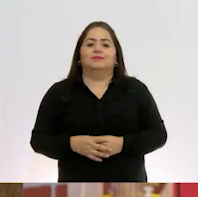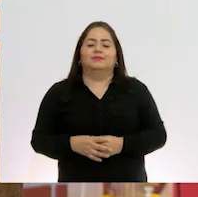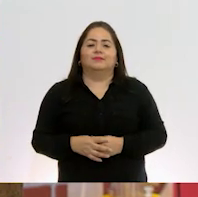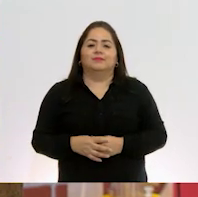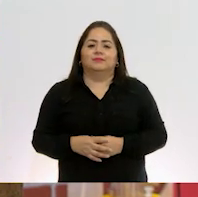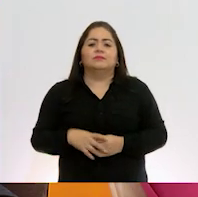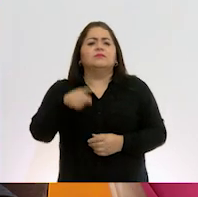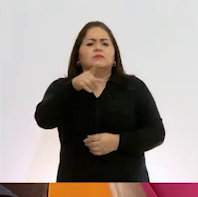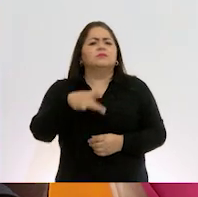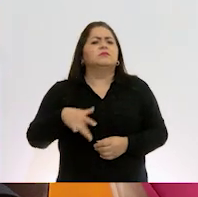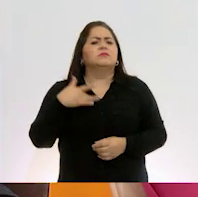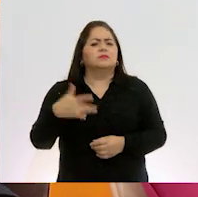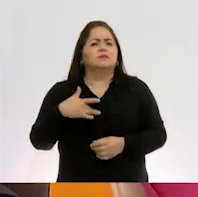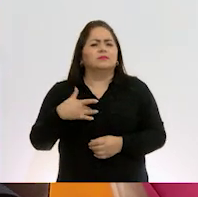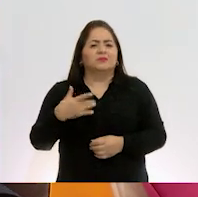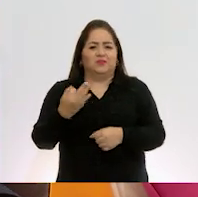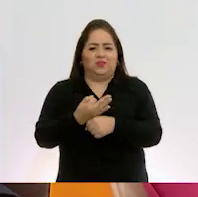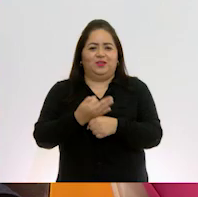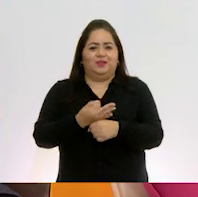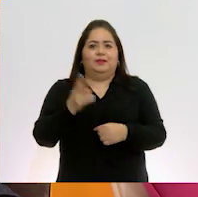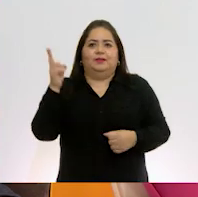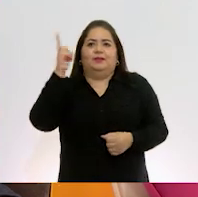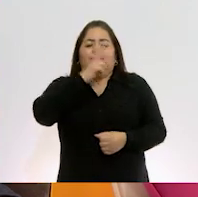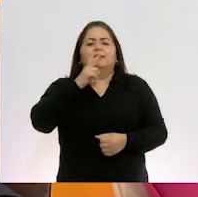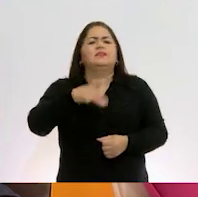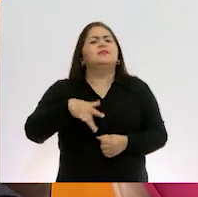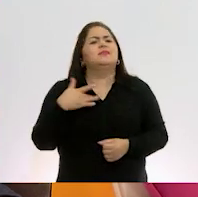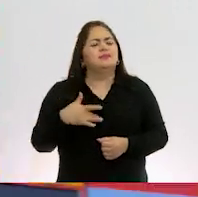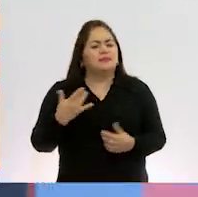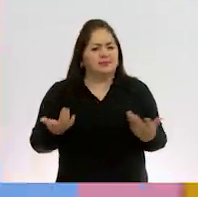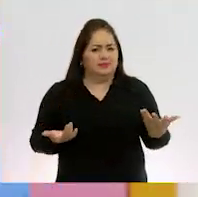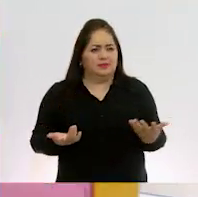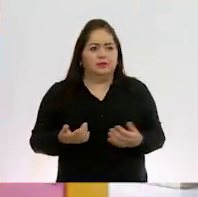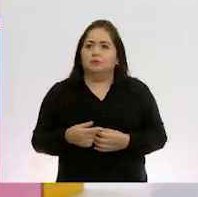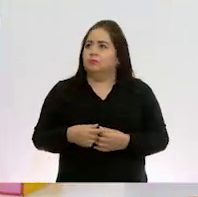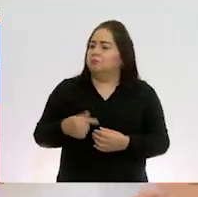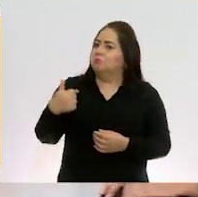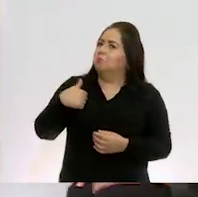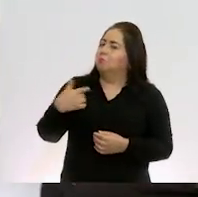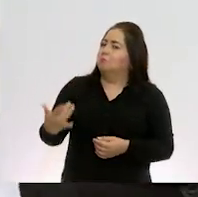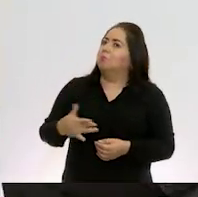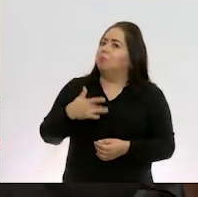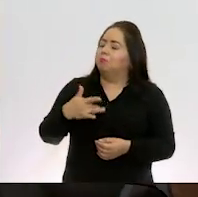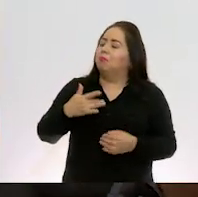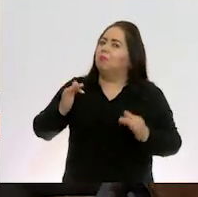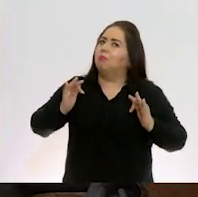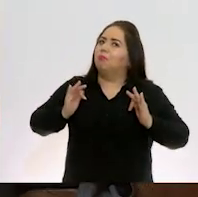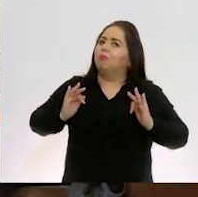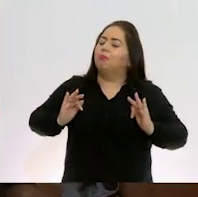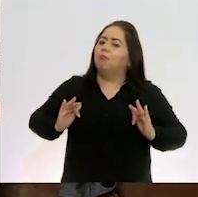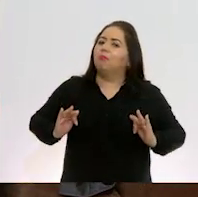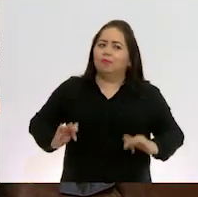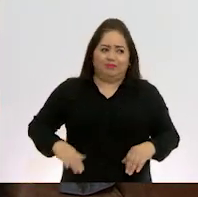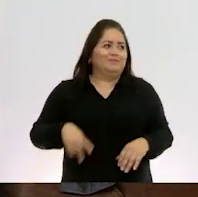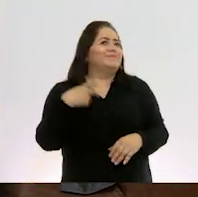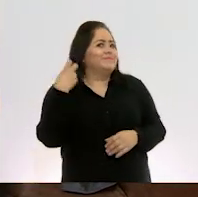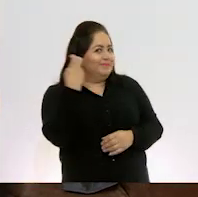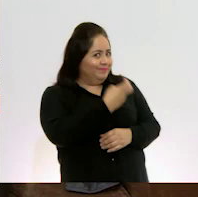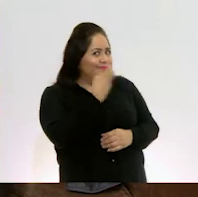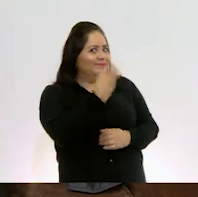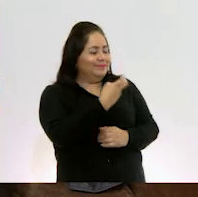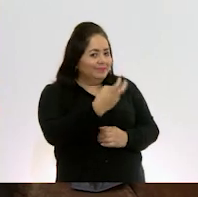¿Cómo te sentiste después de estas respiraciones? Me siento muy relajado. Exacto. Muy a